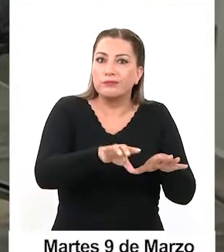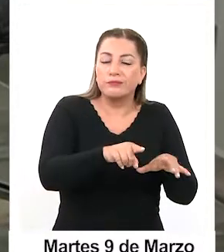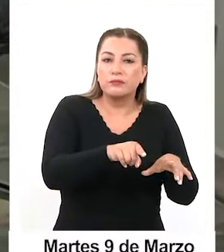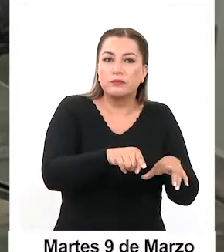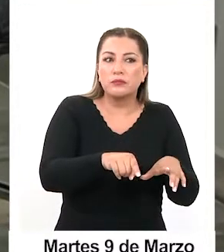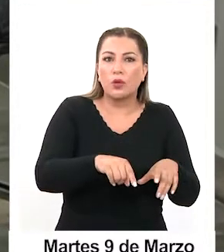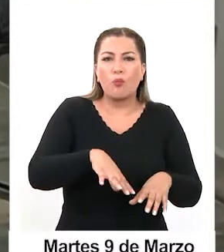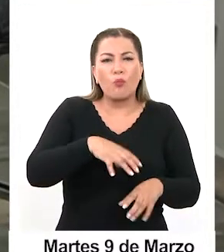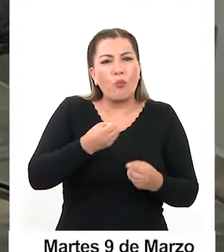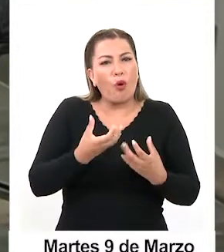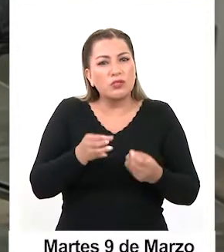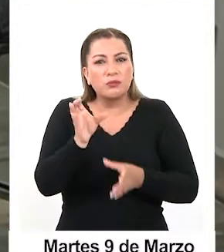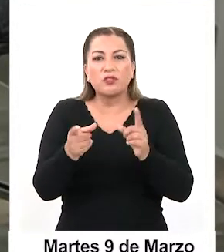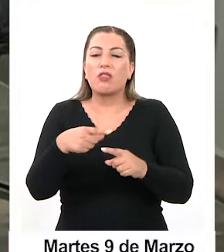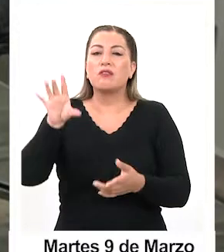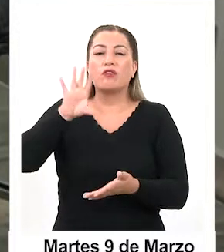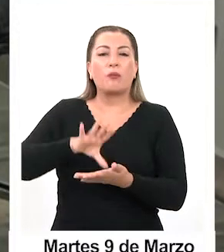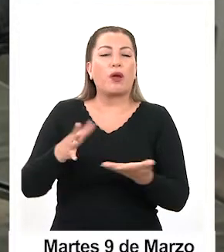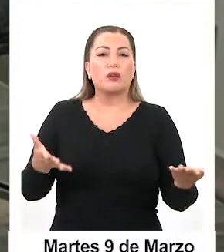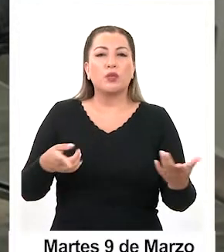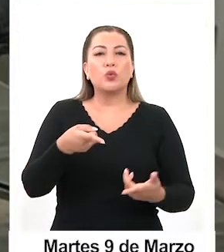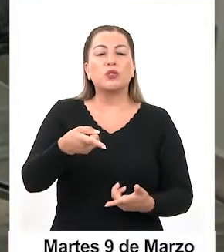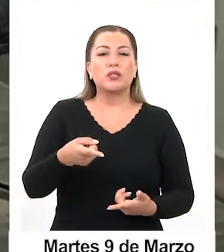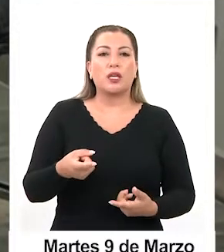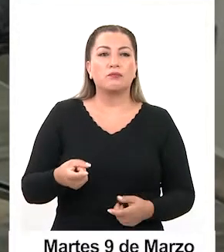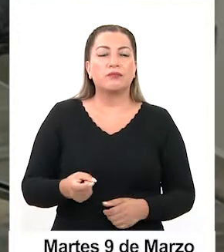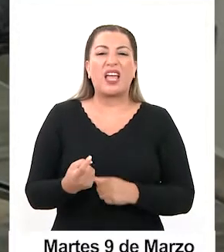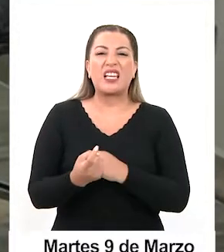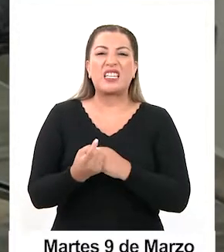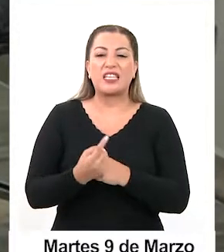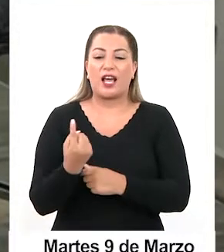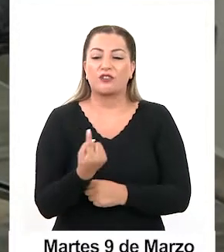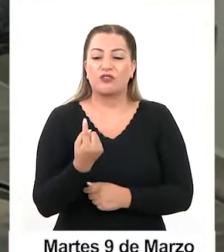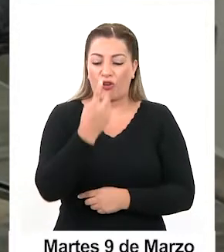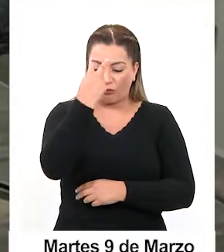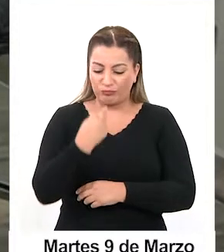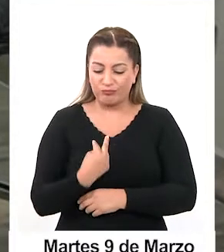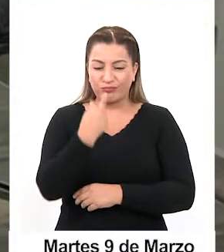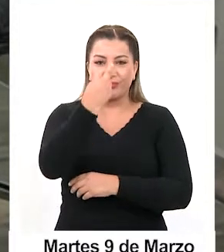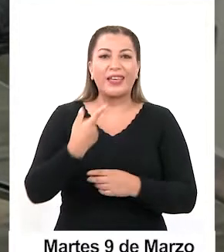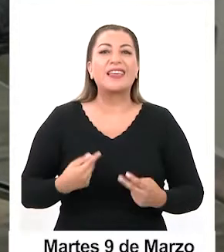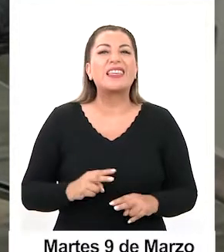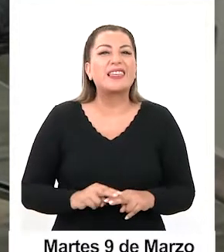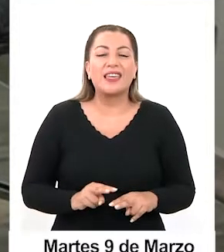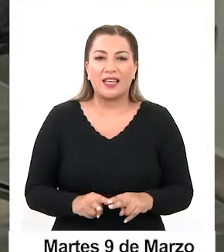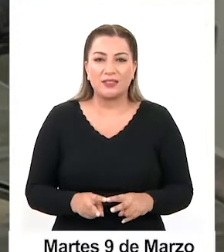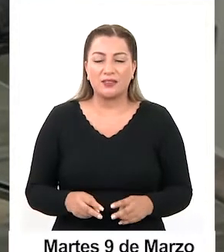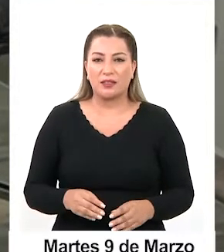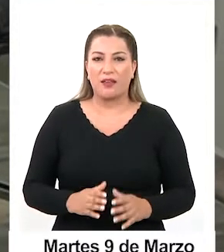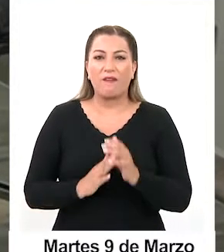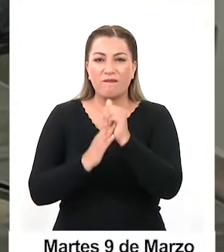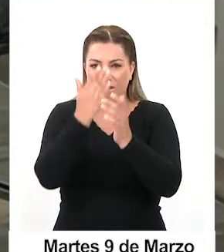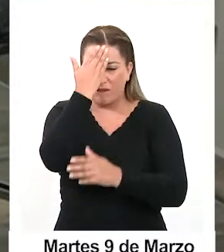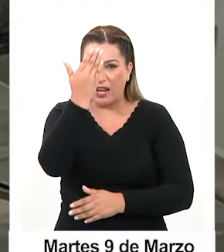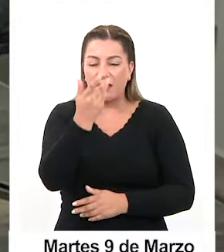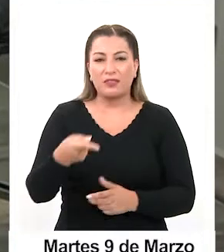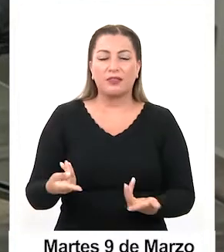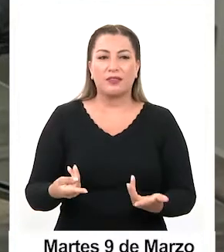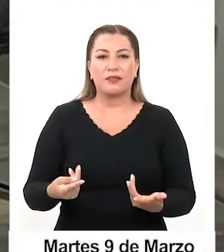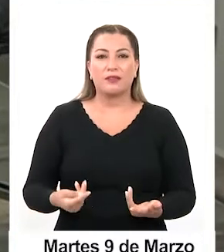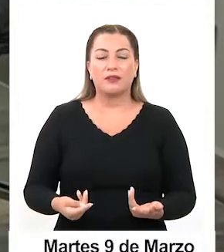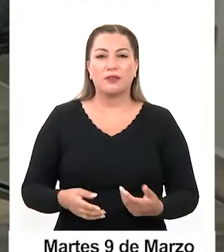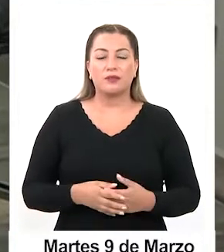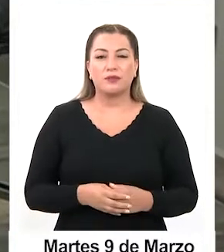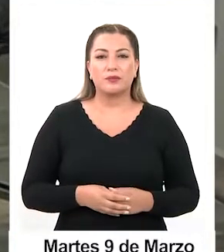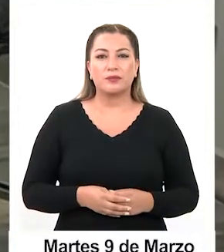un desborde en algún momento? ¿Cuál es la autocrítica que usted realiza sobre cómo se lideró esa crisis? Se lo pregunto porque usted lo decía, las Ceremis dependen de los